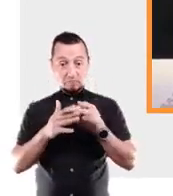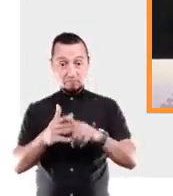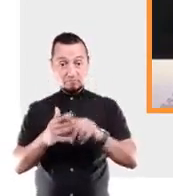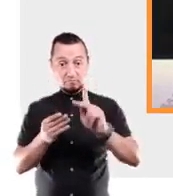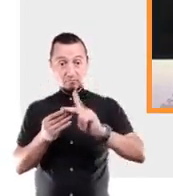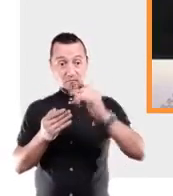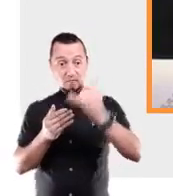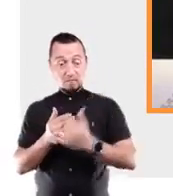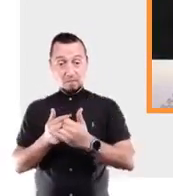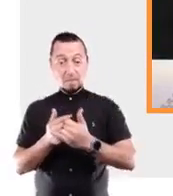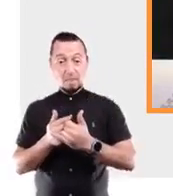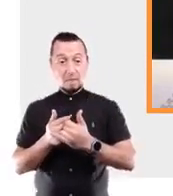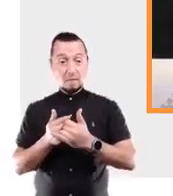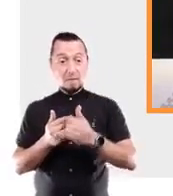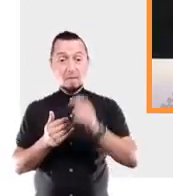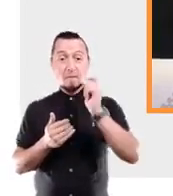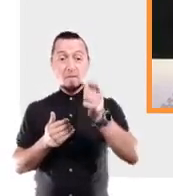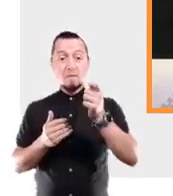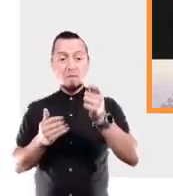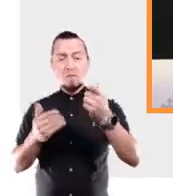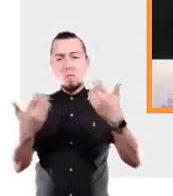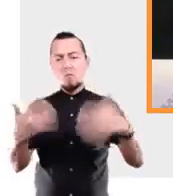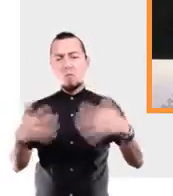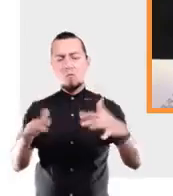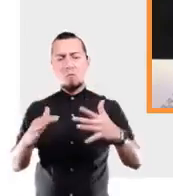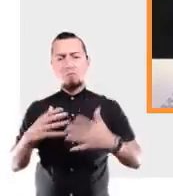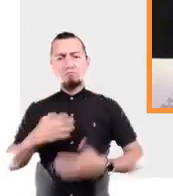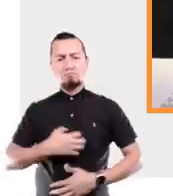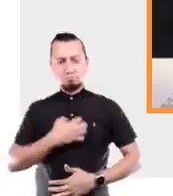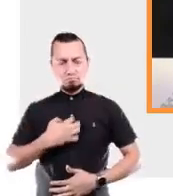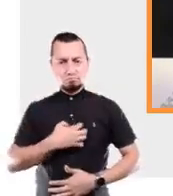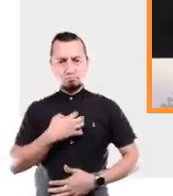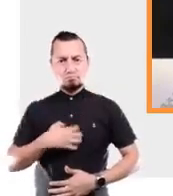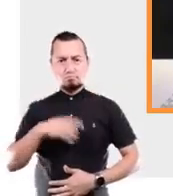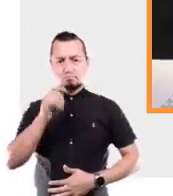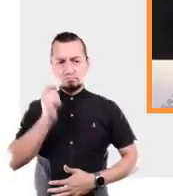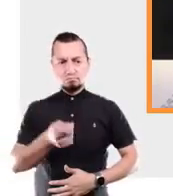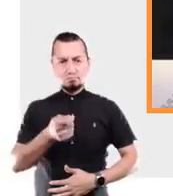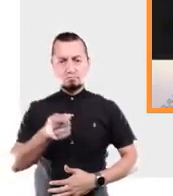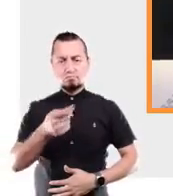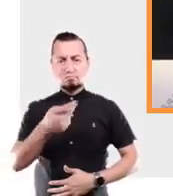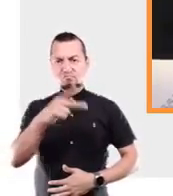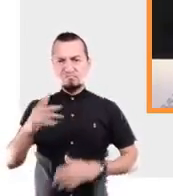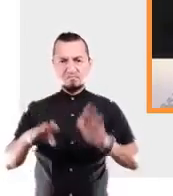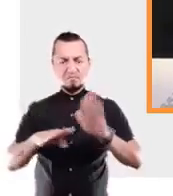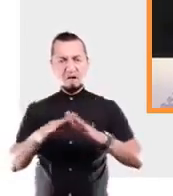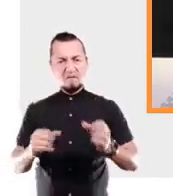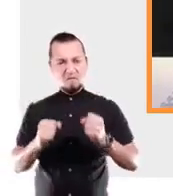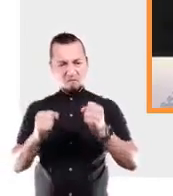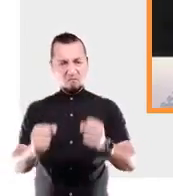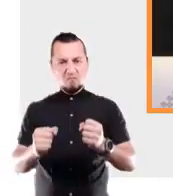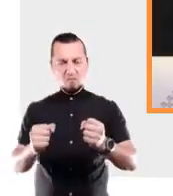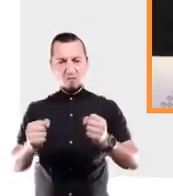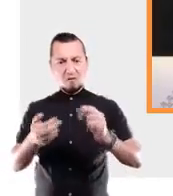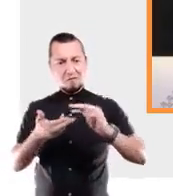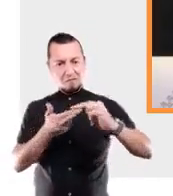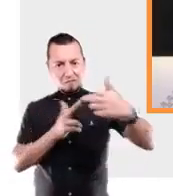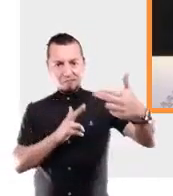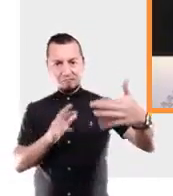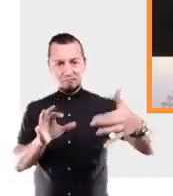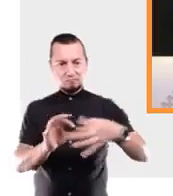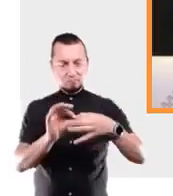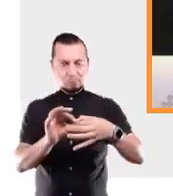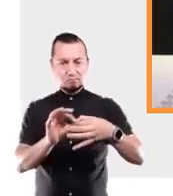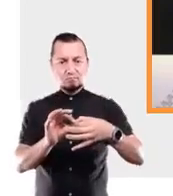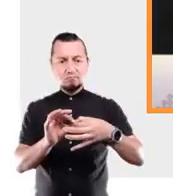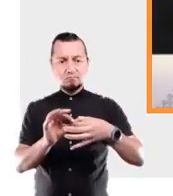es una extraordinaria forma de fortalecer la relación que tenemos con